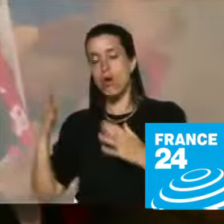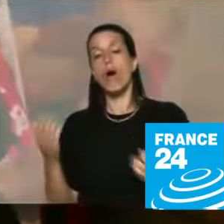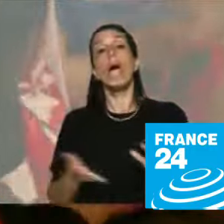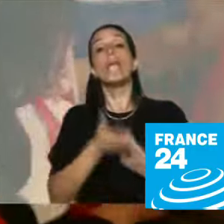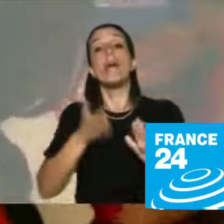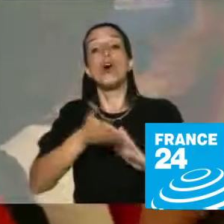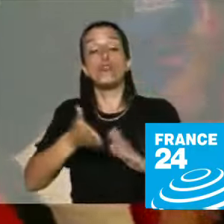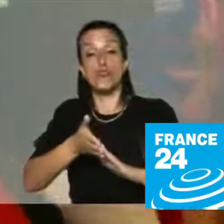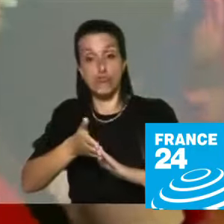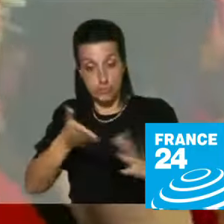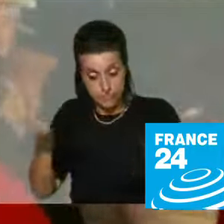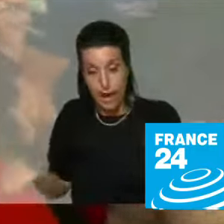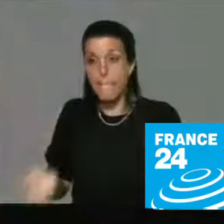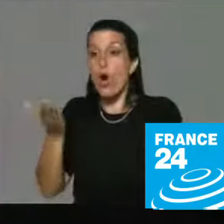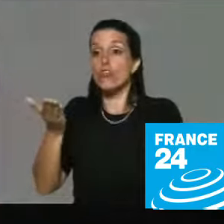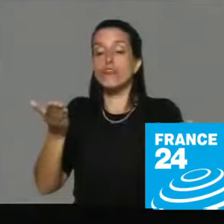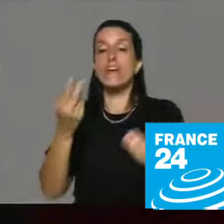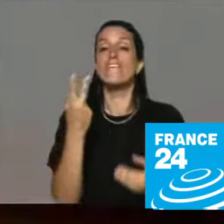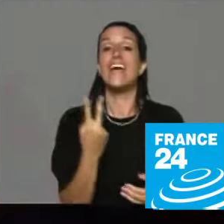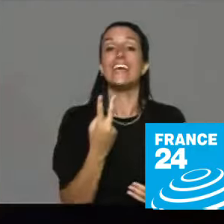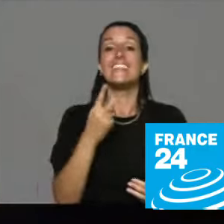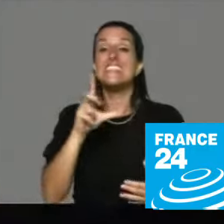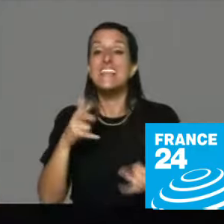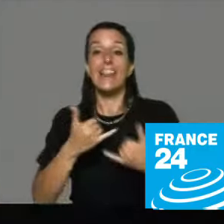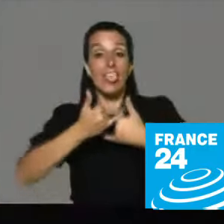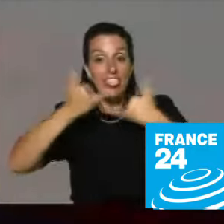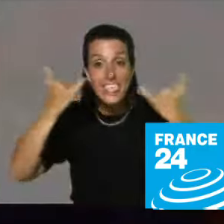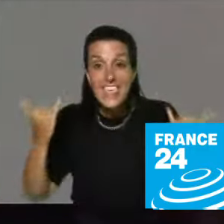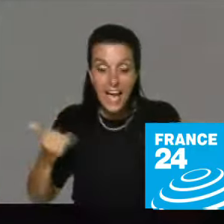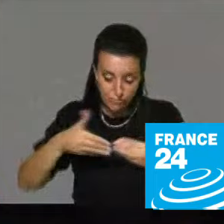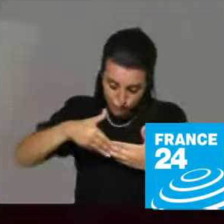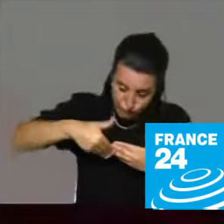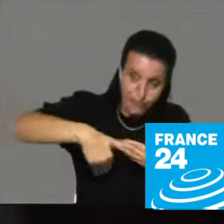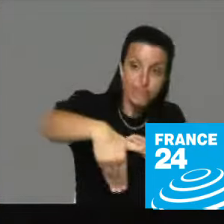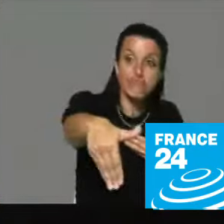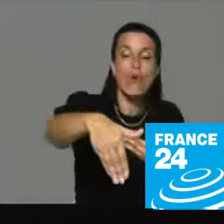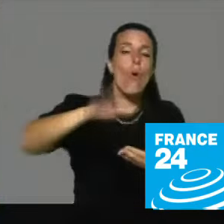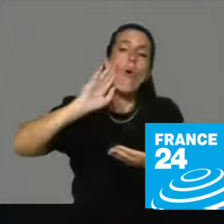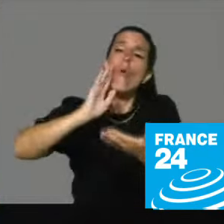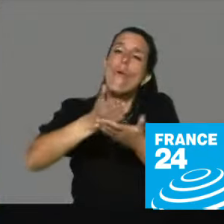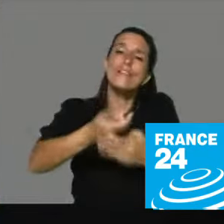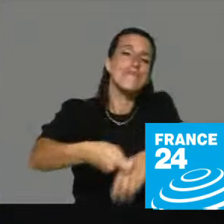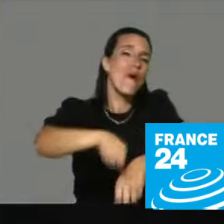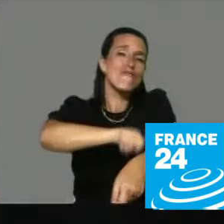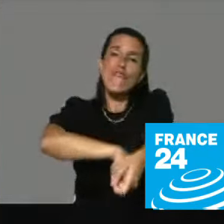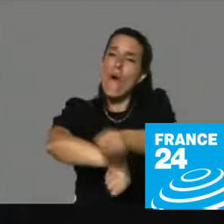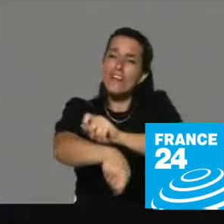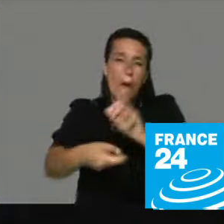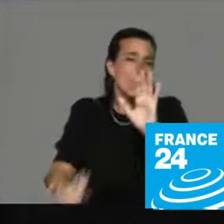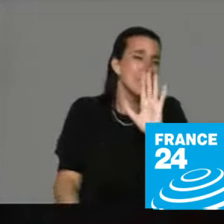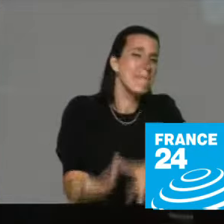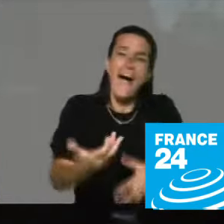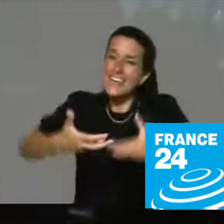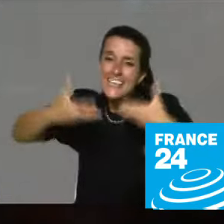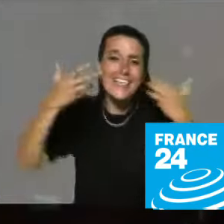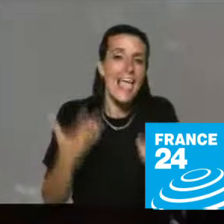Vamos en estos 27 días por ese último esfuerzo, con más ganas que